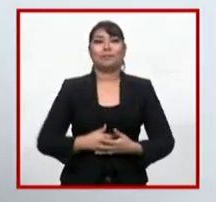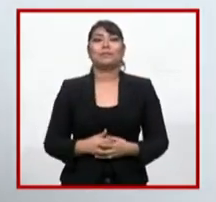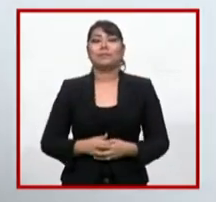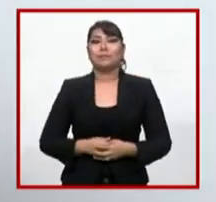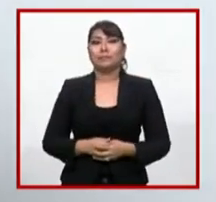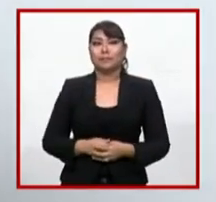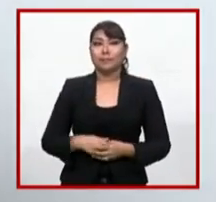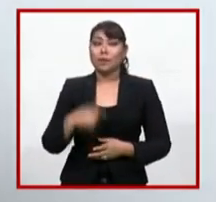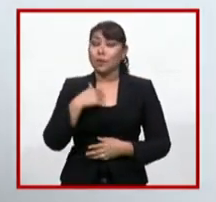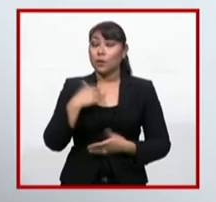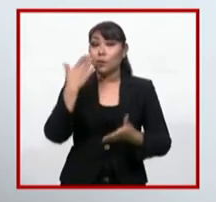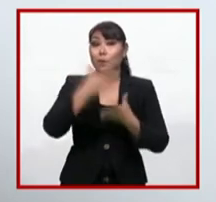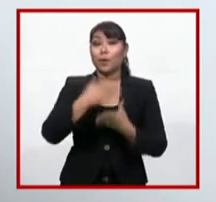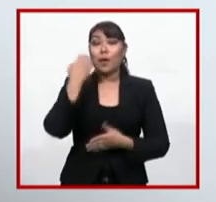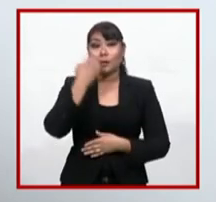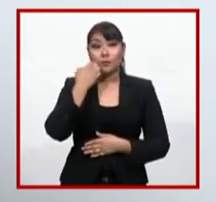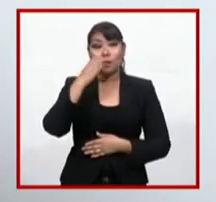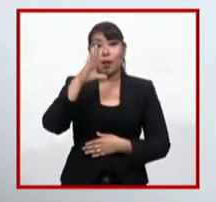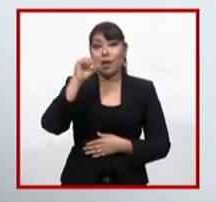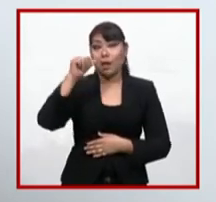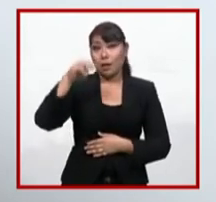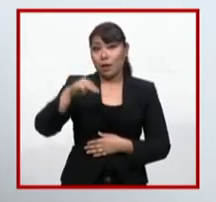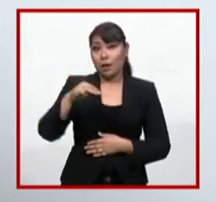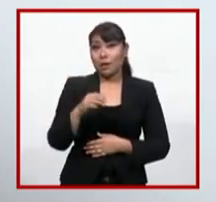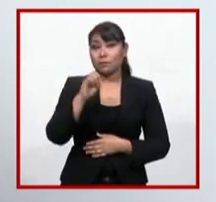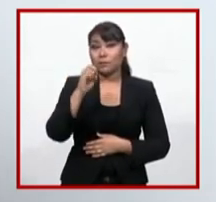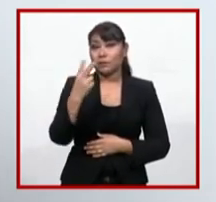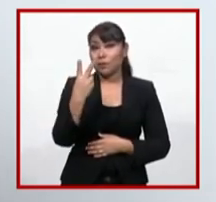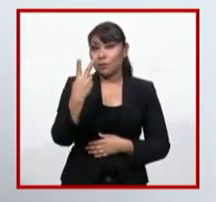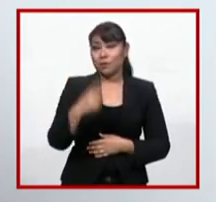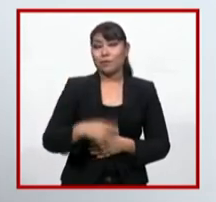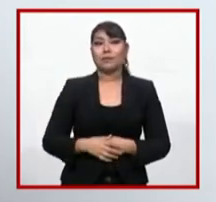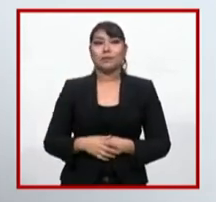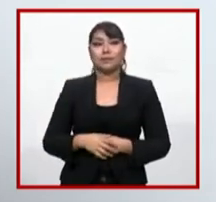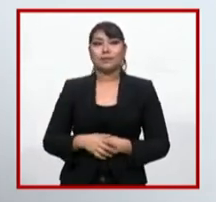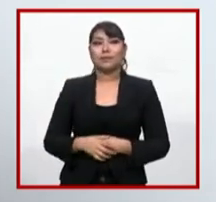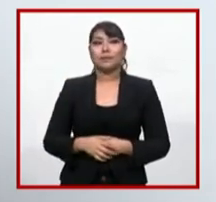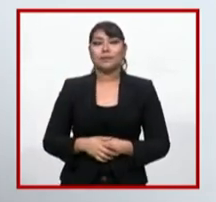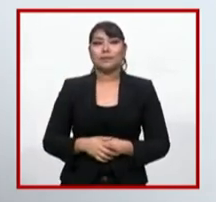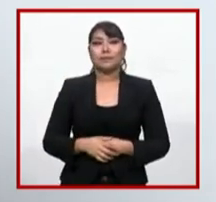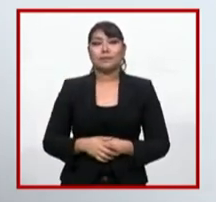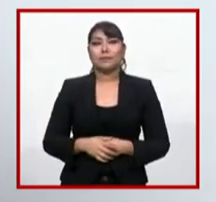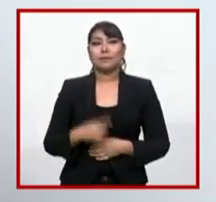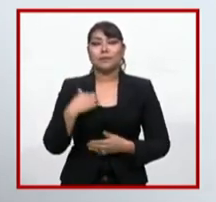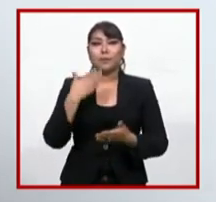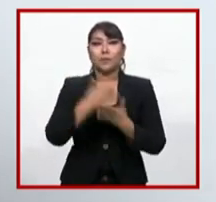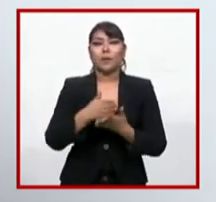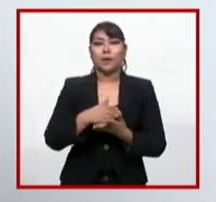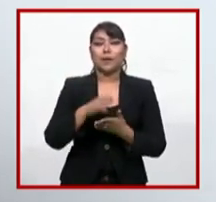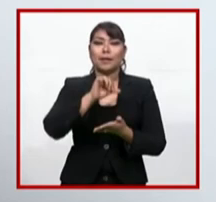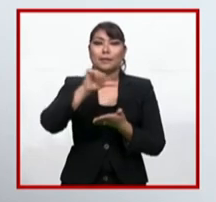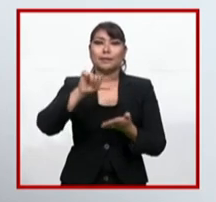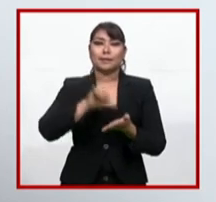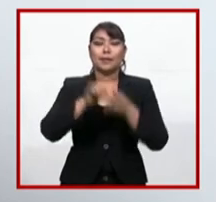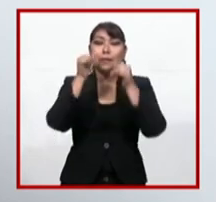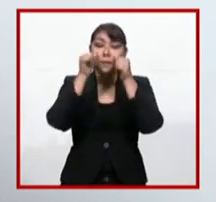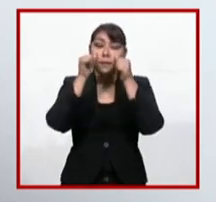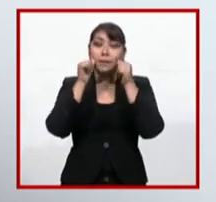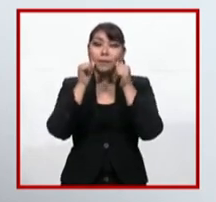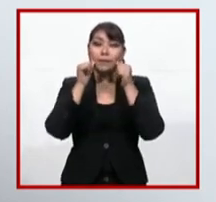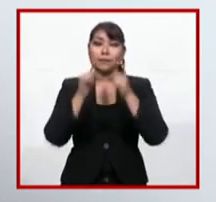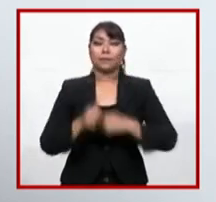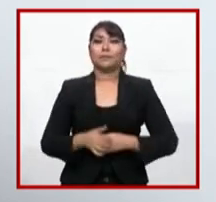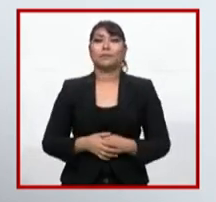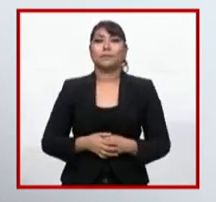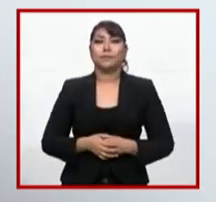a la escuela CAMP 02 de Santa Lucía del Camino. Yo asisto al Centro de Ciegos y